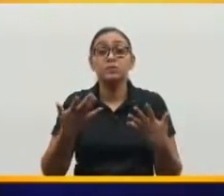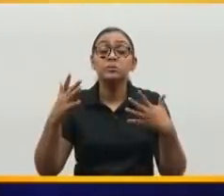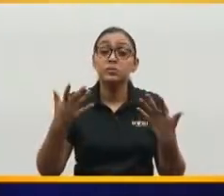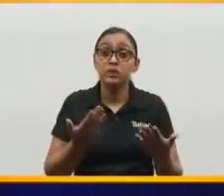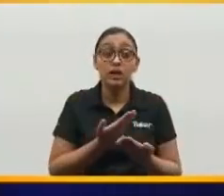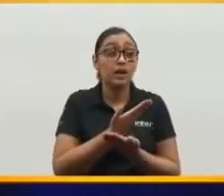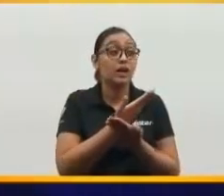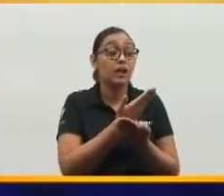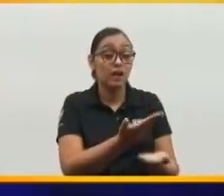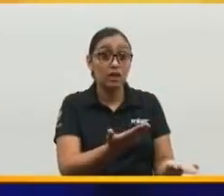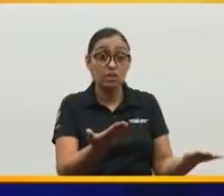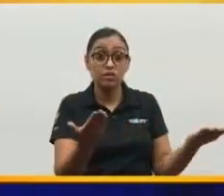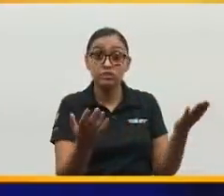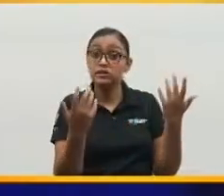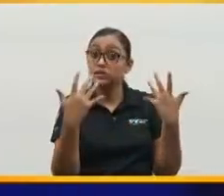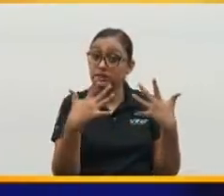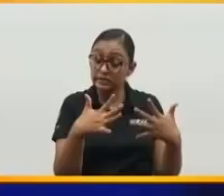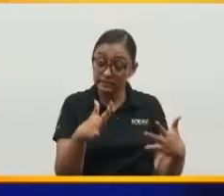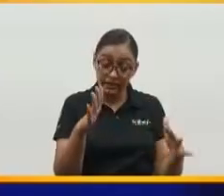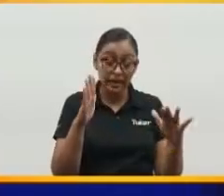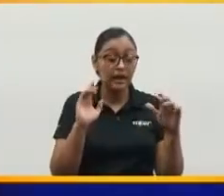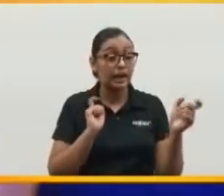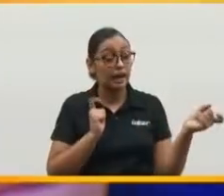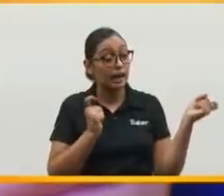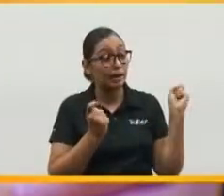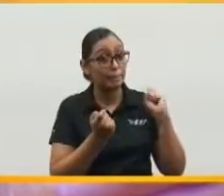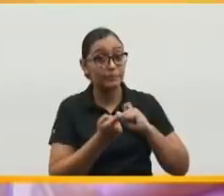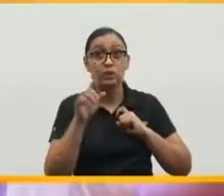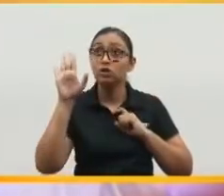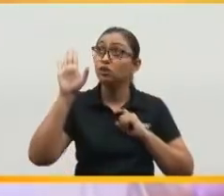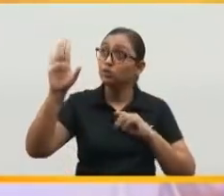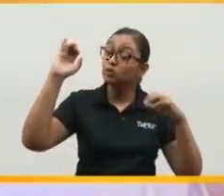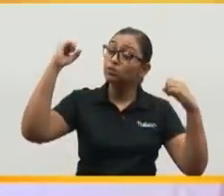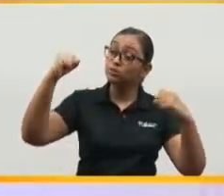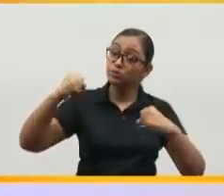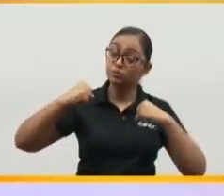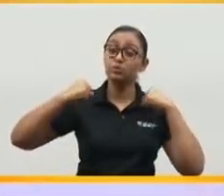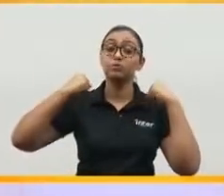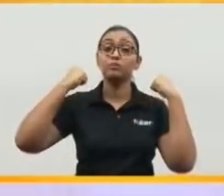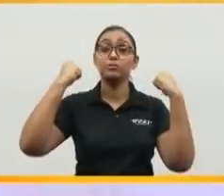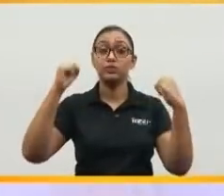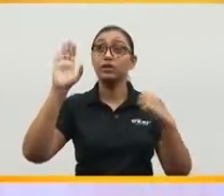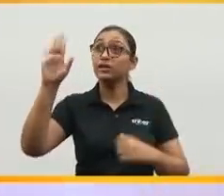cosas fueron neutralizadas y cambiadas por el poder de Dios a través de la